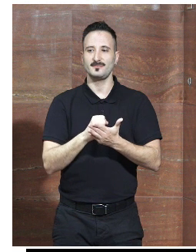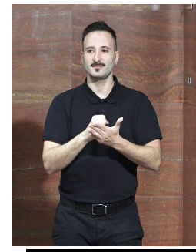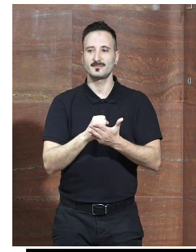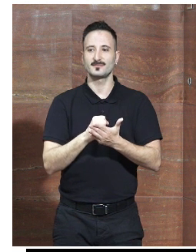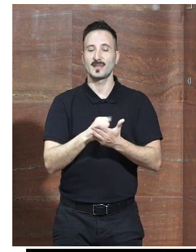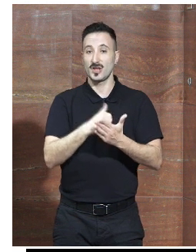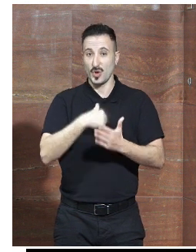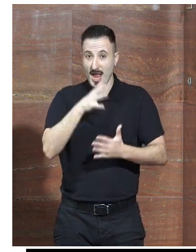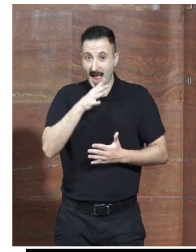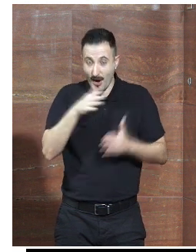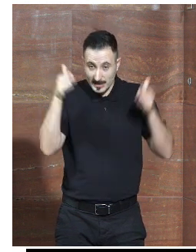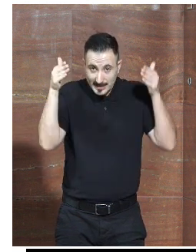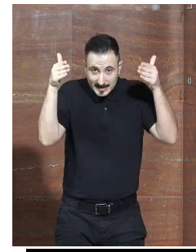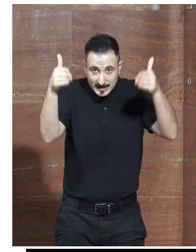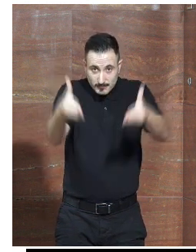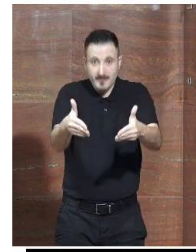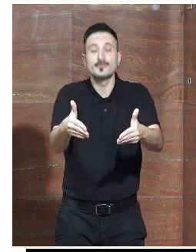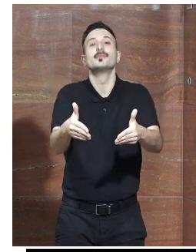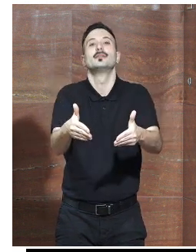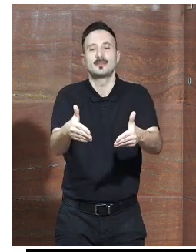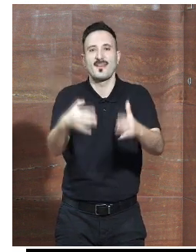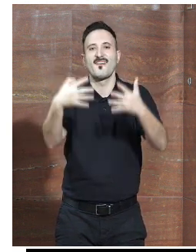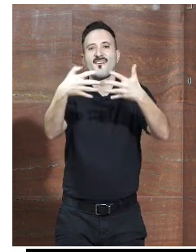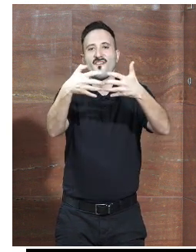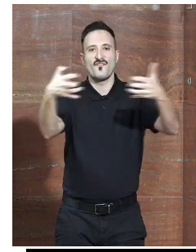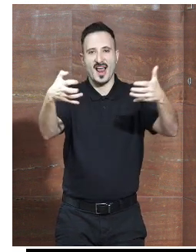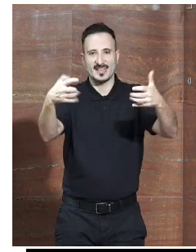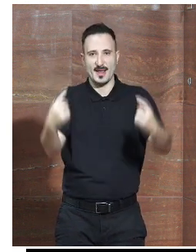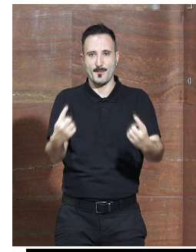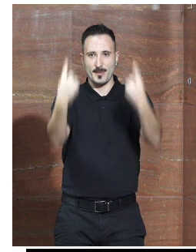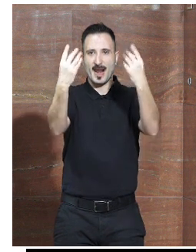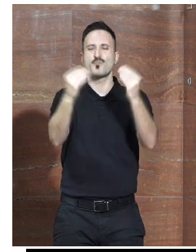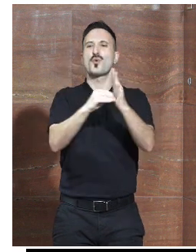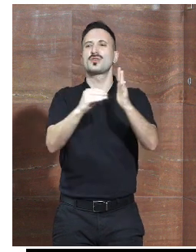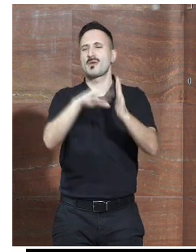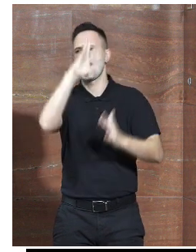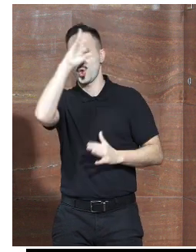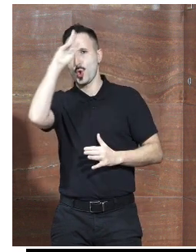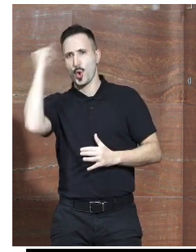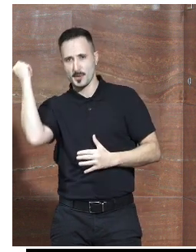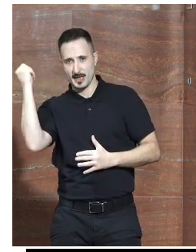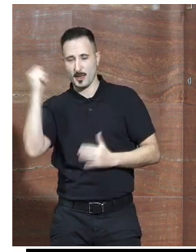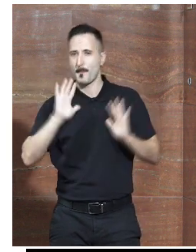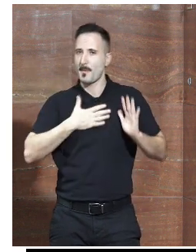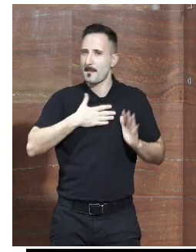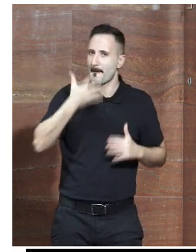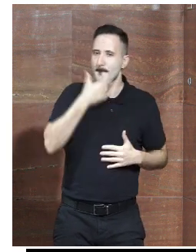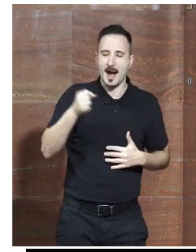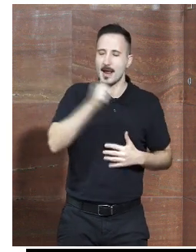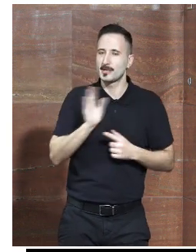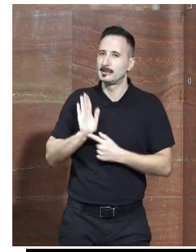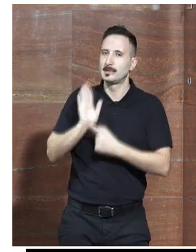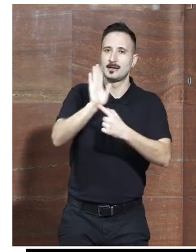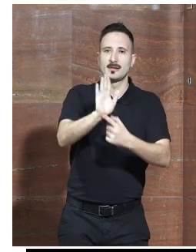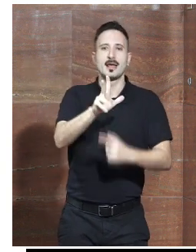Me centro en esta primera frase que la escuché hace unos días y me pareció fantástica, del Premio